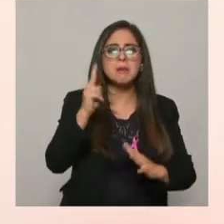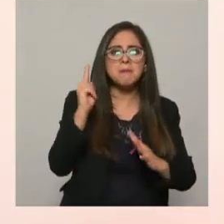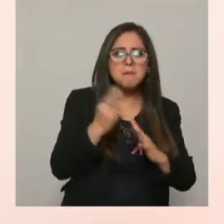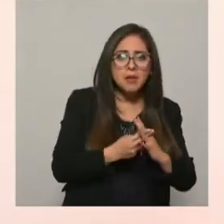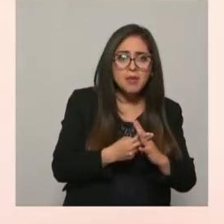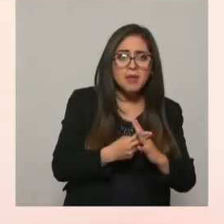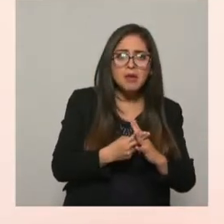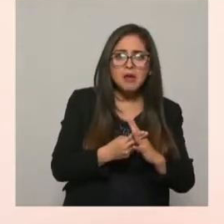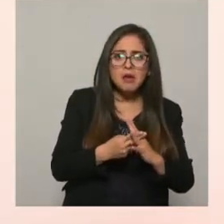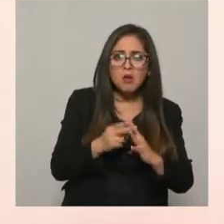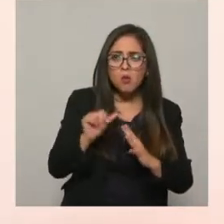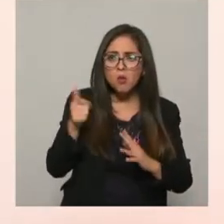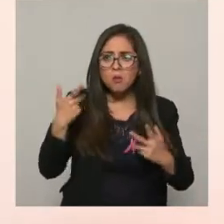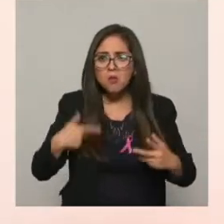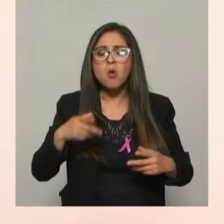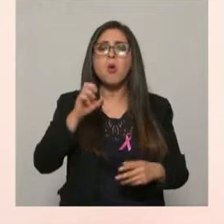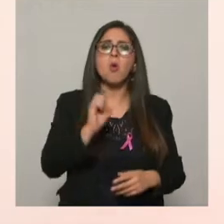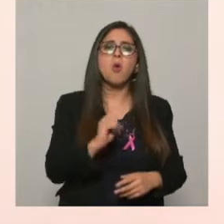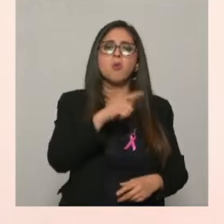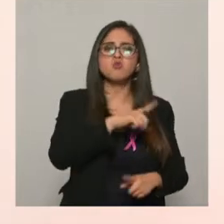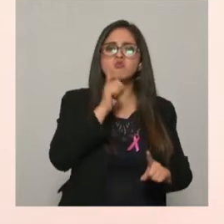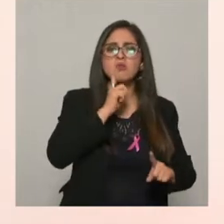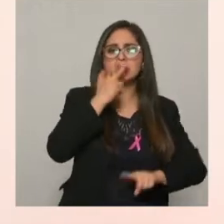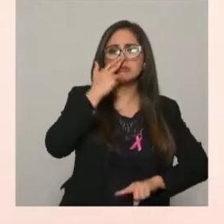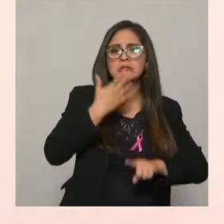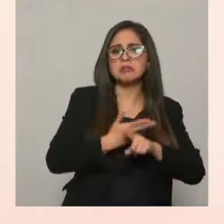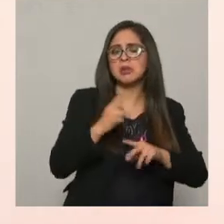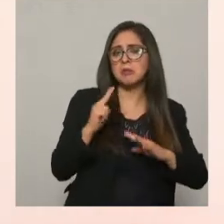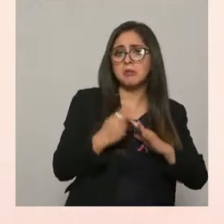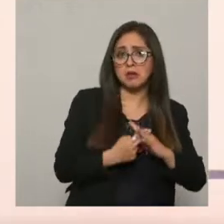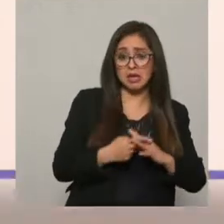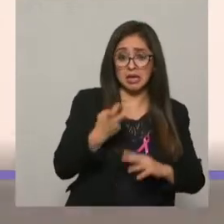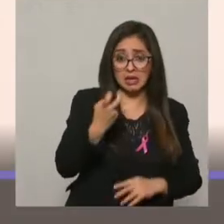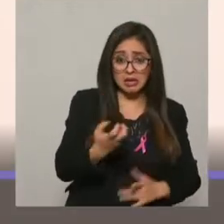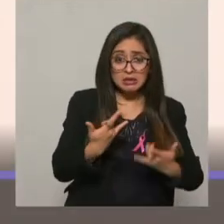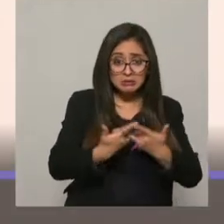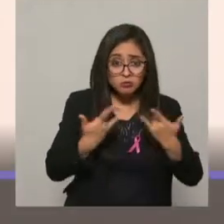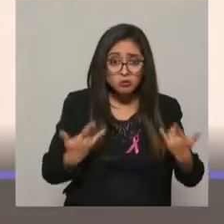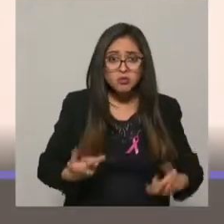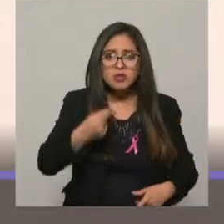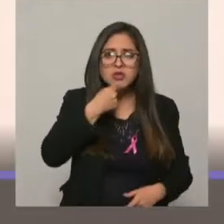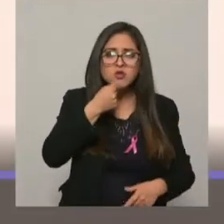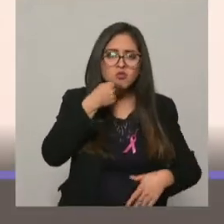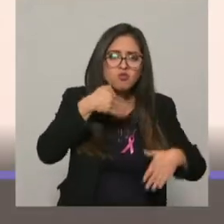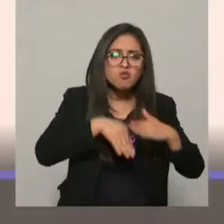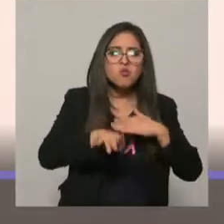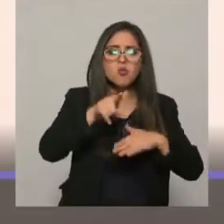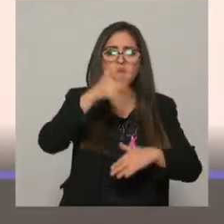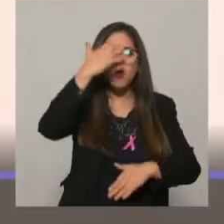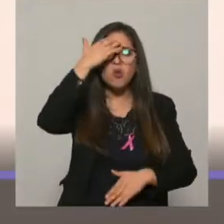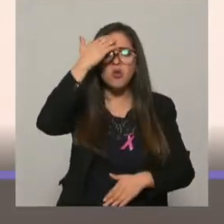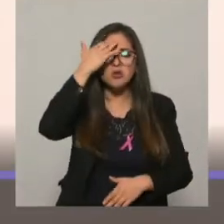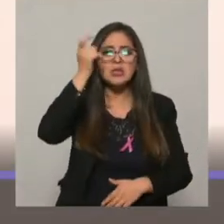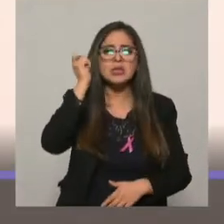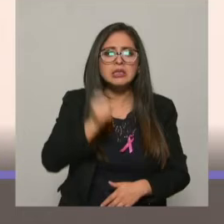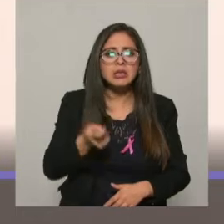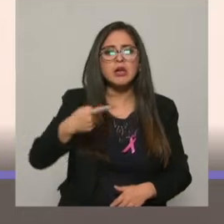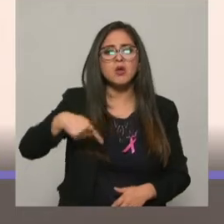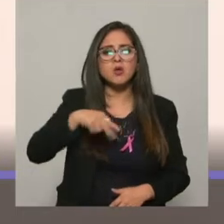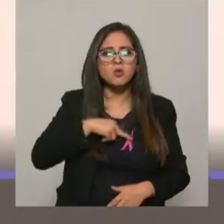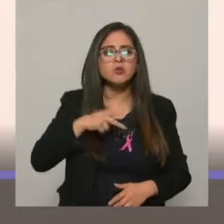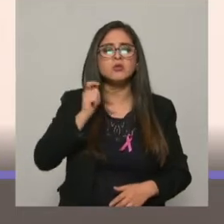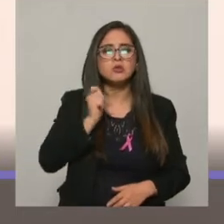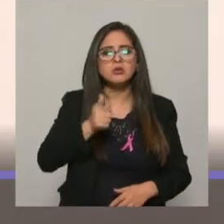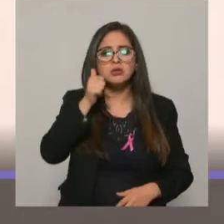mató, ¿no? Es una historia que los niños tienen que ir a conocer, los invitamos a que vayan a conocer lo que nosotros